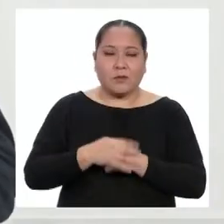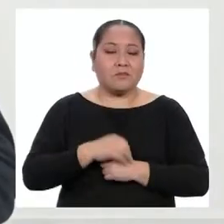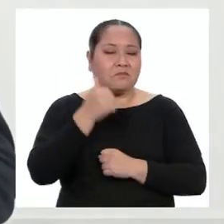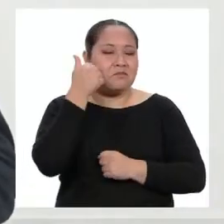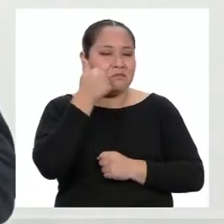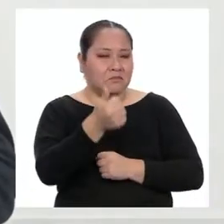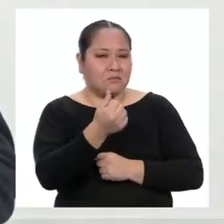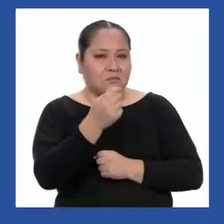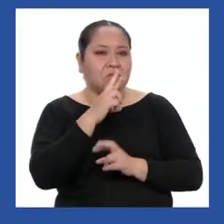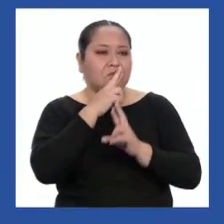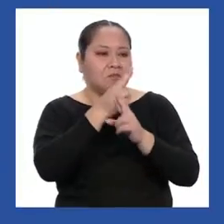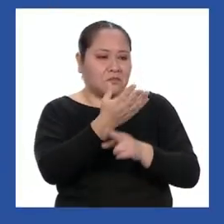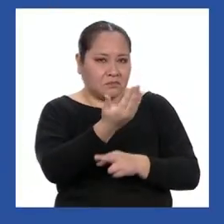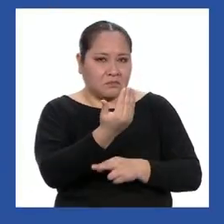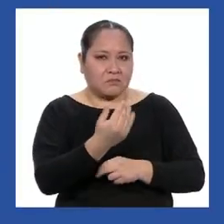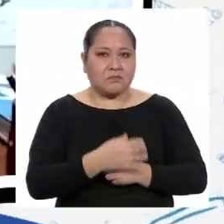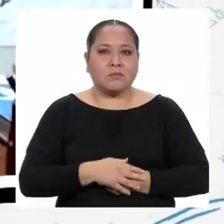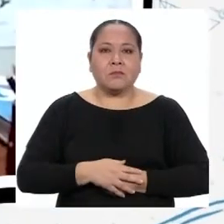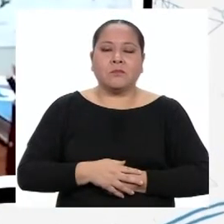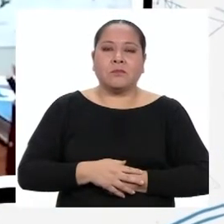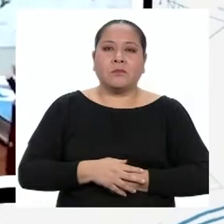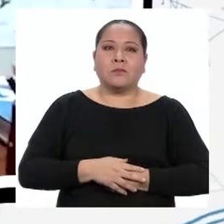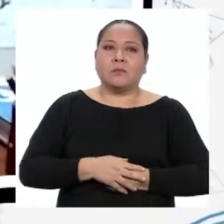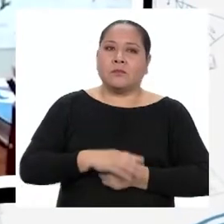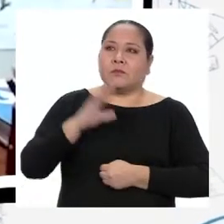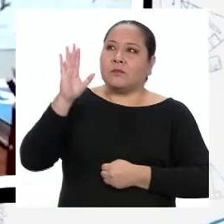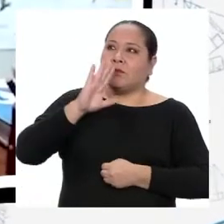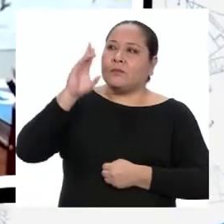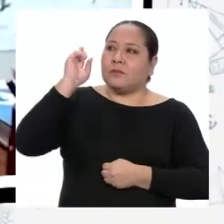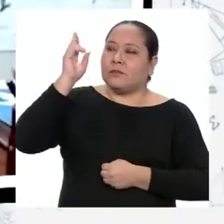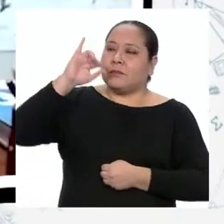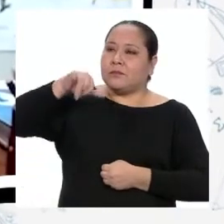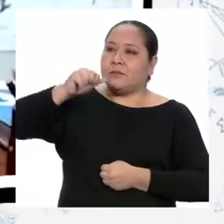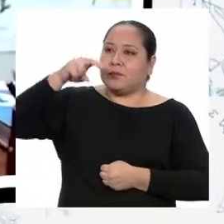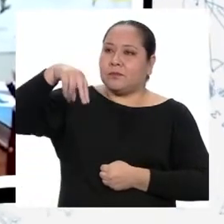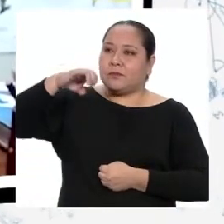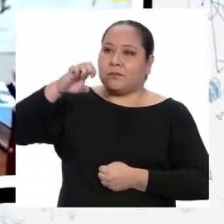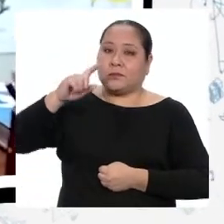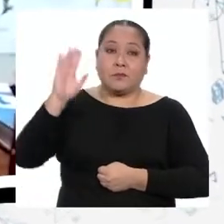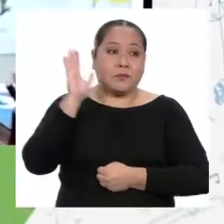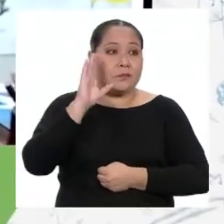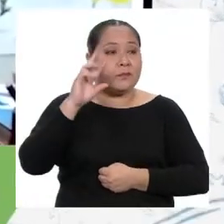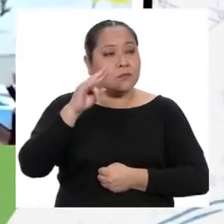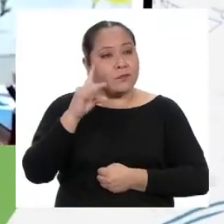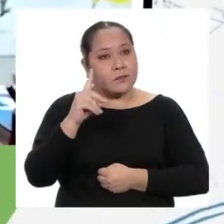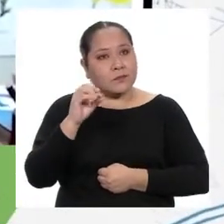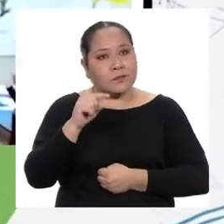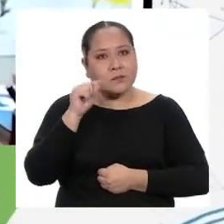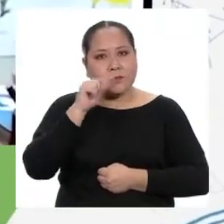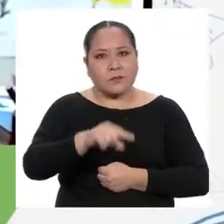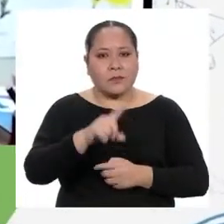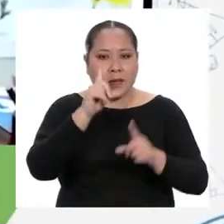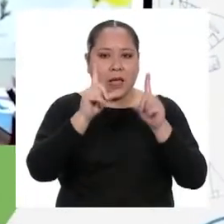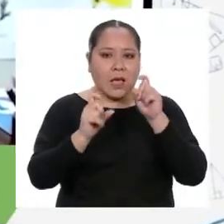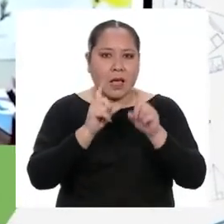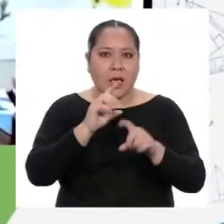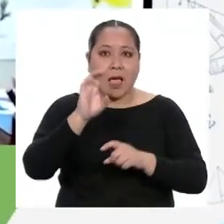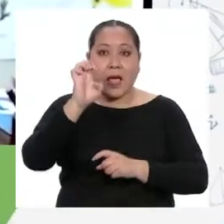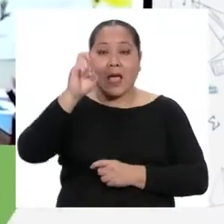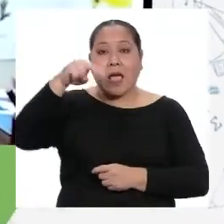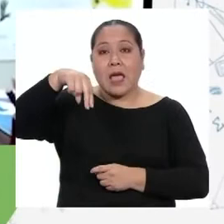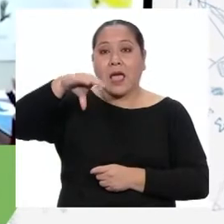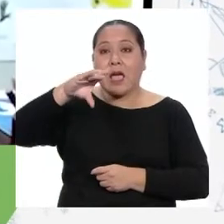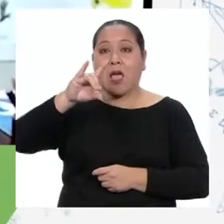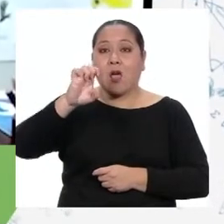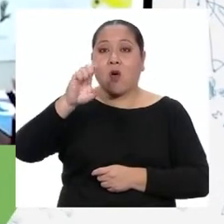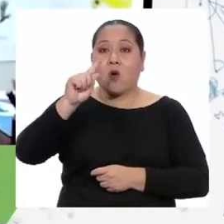Excelente, vamos a resolverlas. Hola, profesora Janet Suárez. Hola, Rodrigo. Una duda. ¿La encuesta es la única forma que existe para